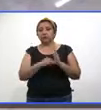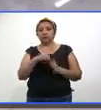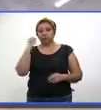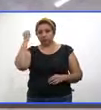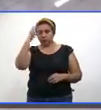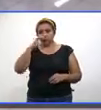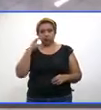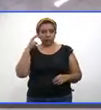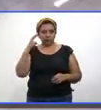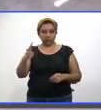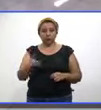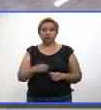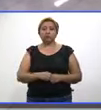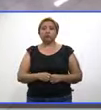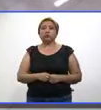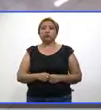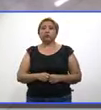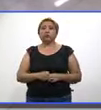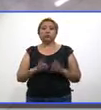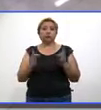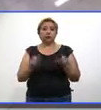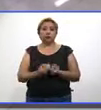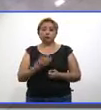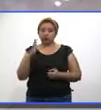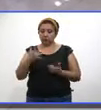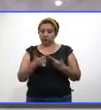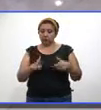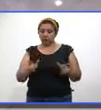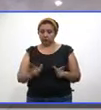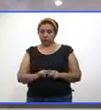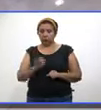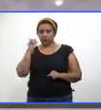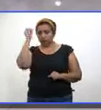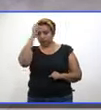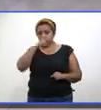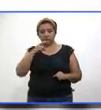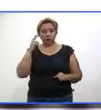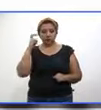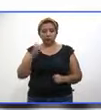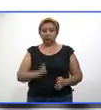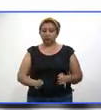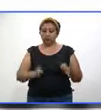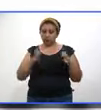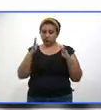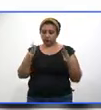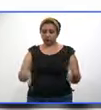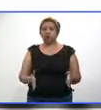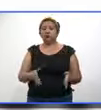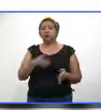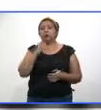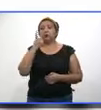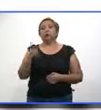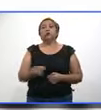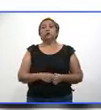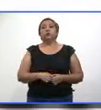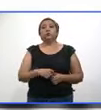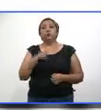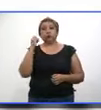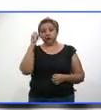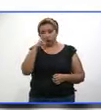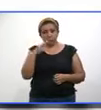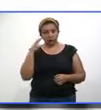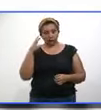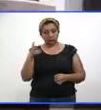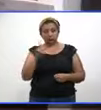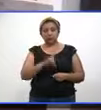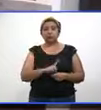observadores electorales. Formaremos brigadas de observación y estableceremos un cuarto nacional de observación el día de